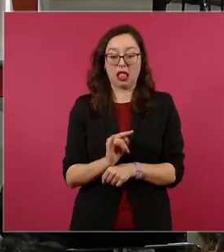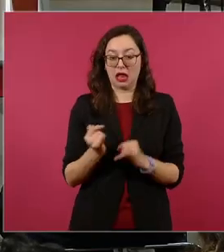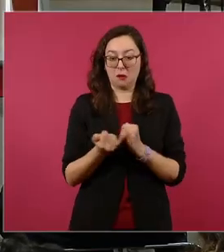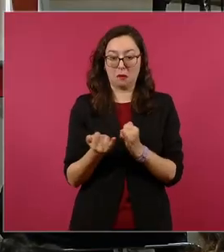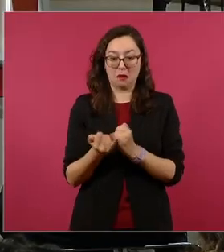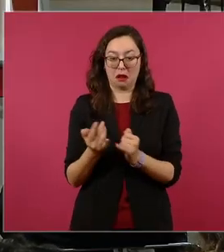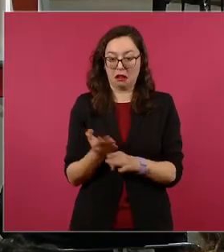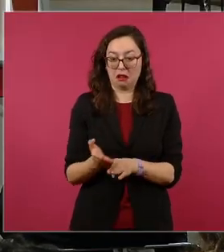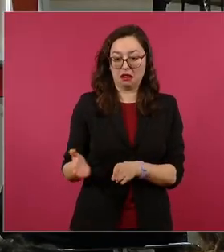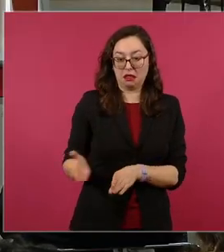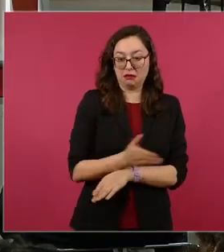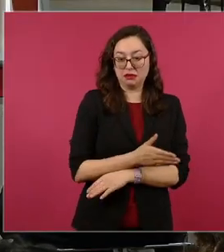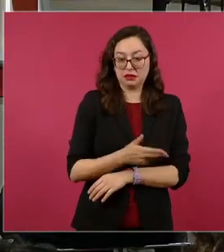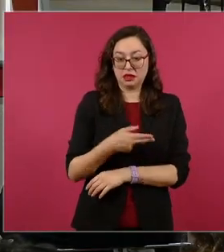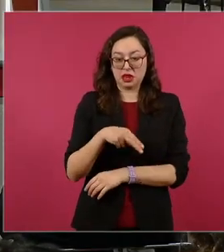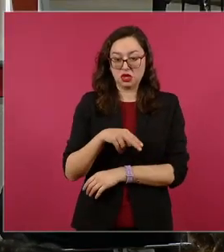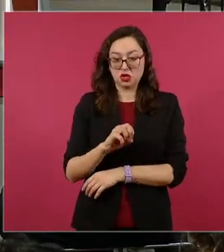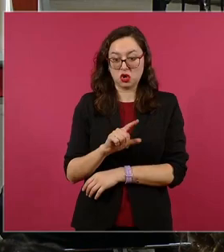como